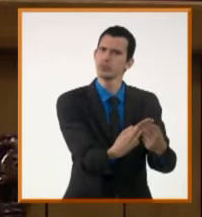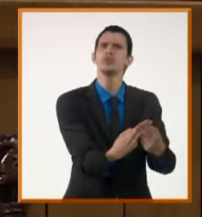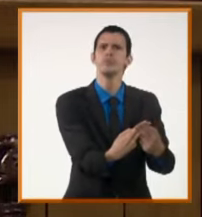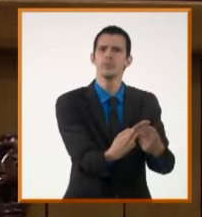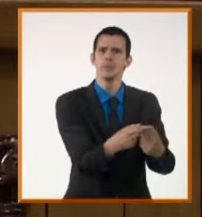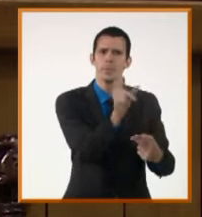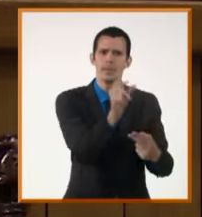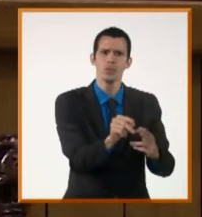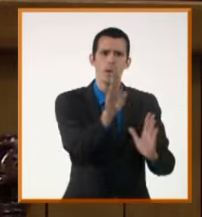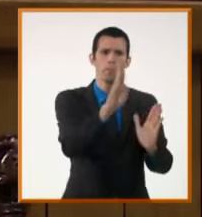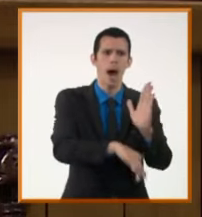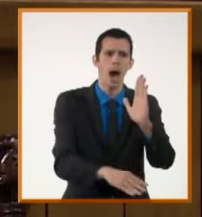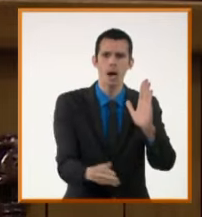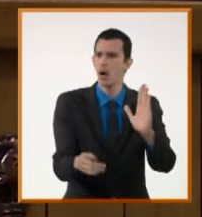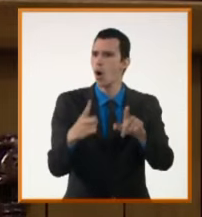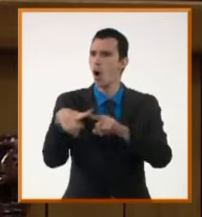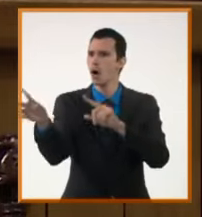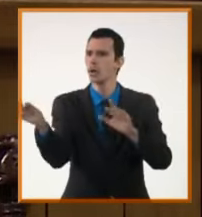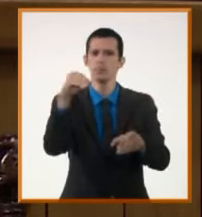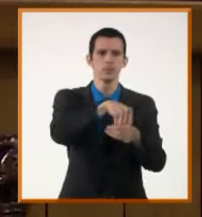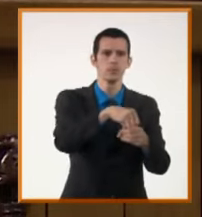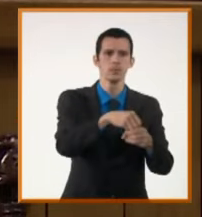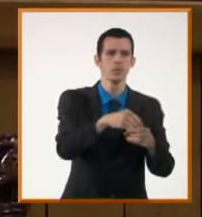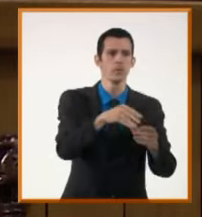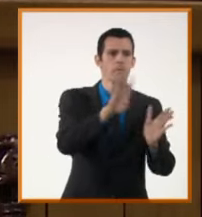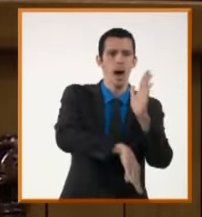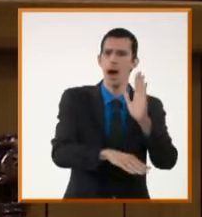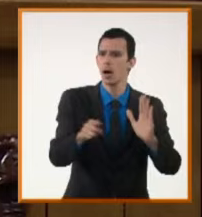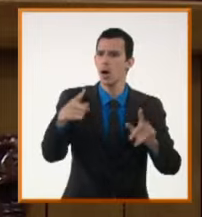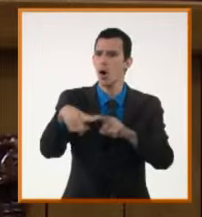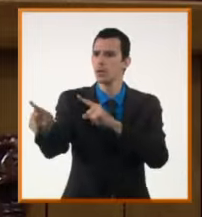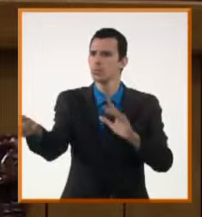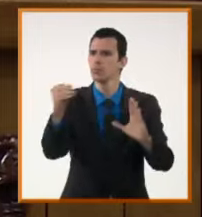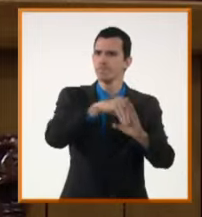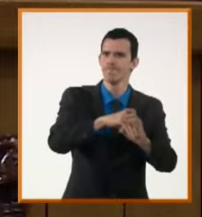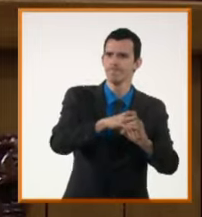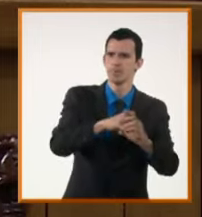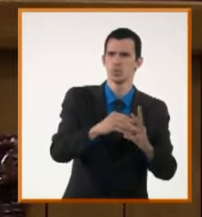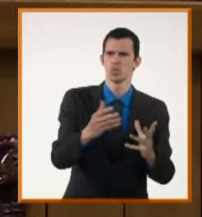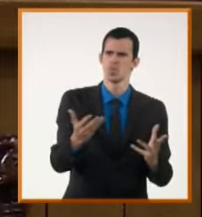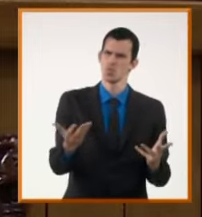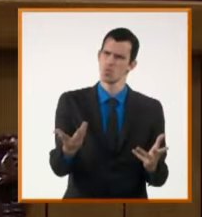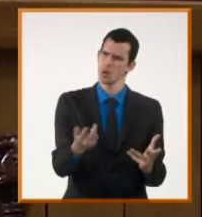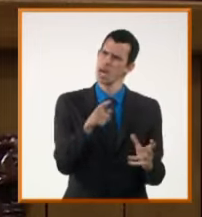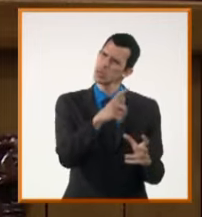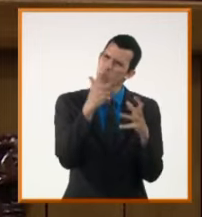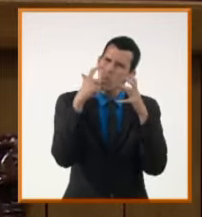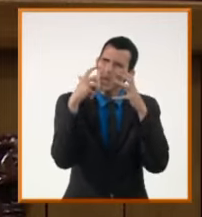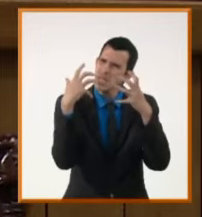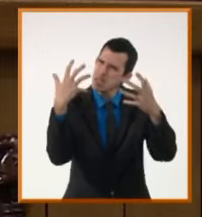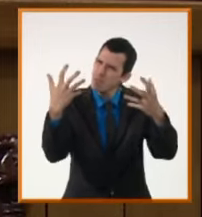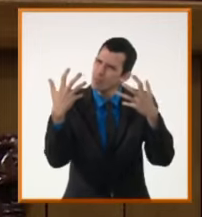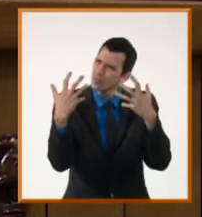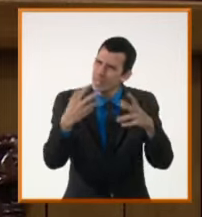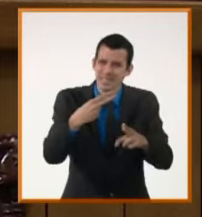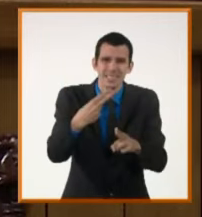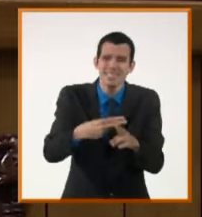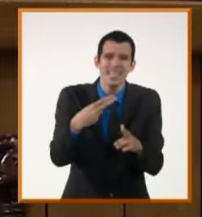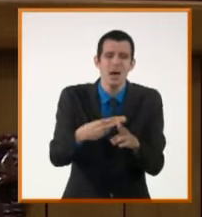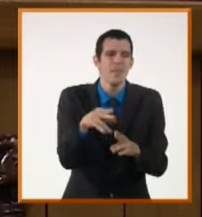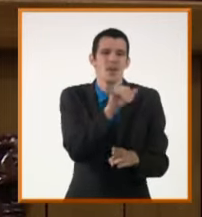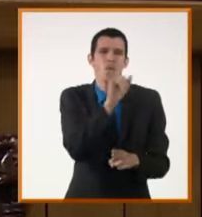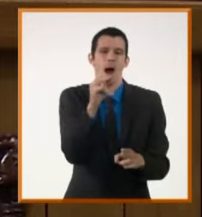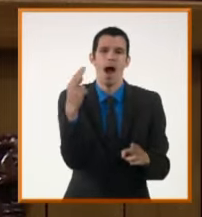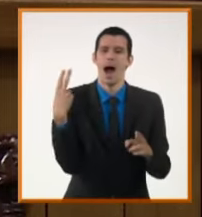ese cargo, que es quien tiene la función ejecutiva y administrativa del municipio. Eso tenemos que transformarlo. Tenemos que buscar